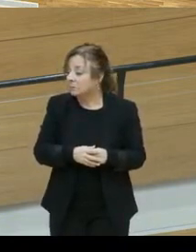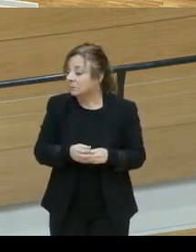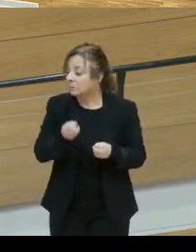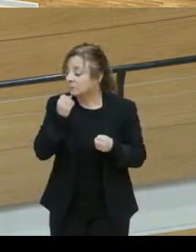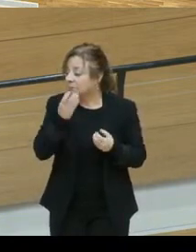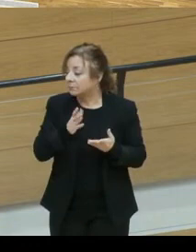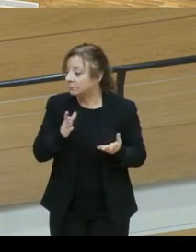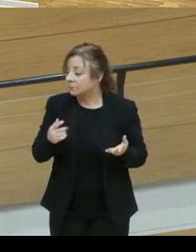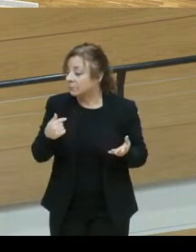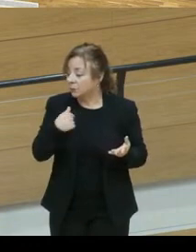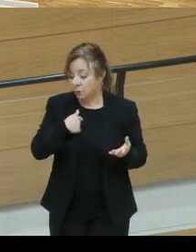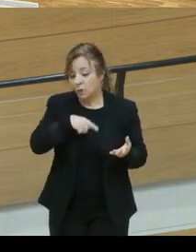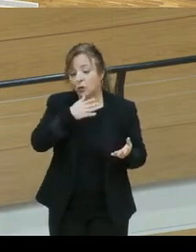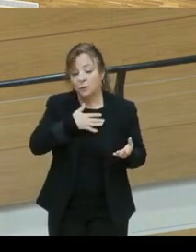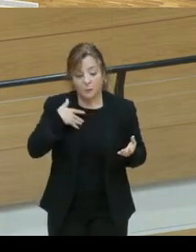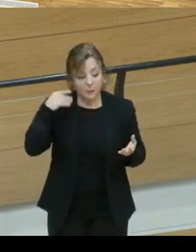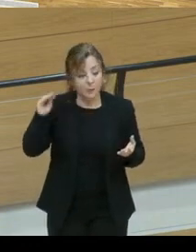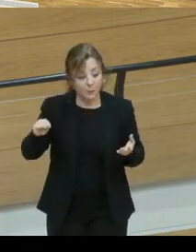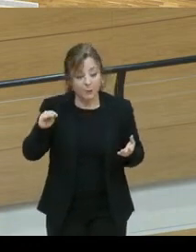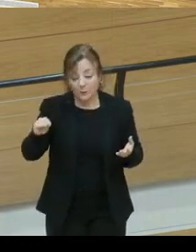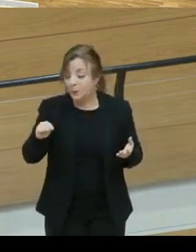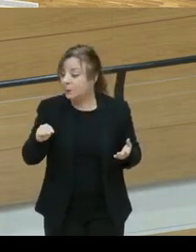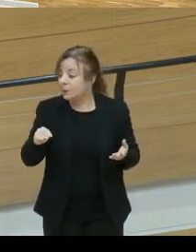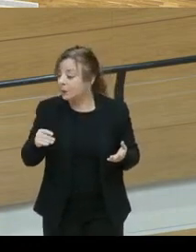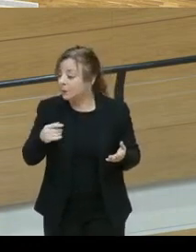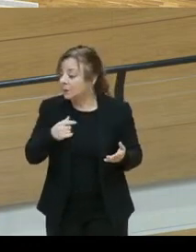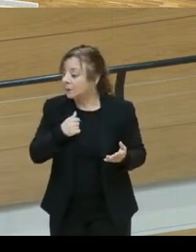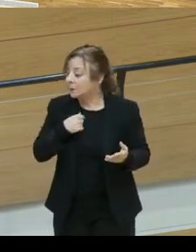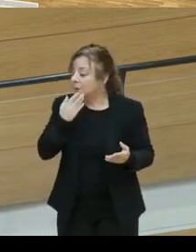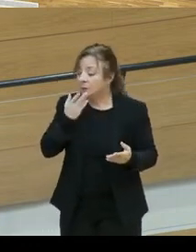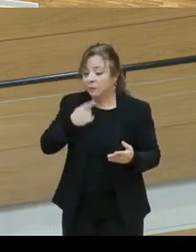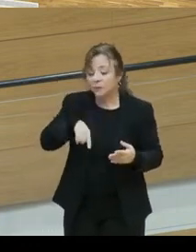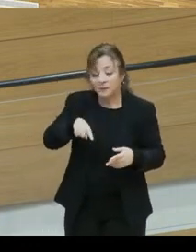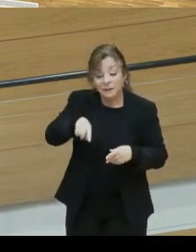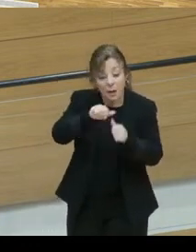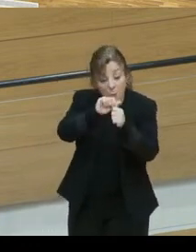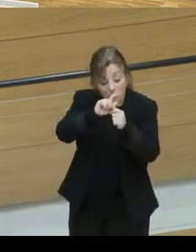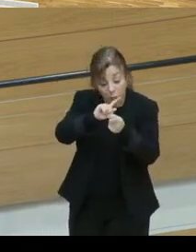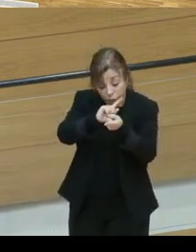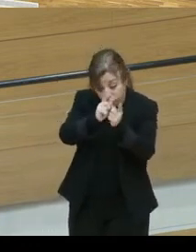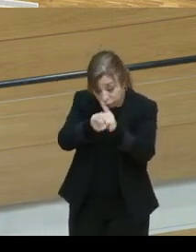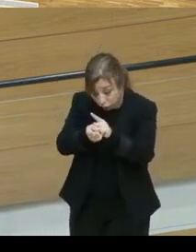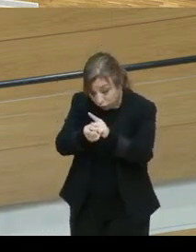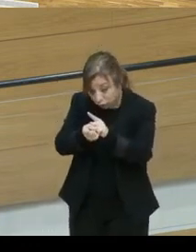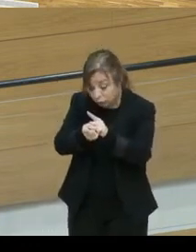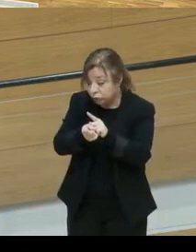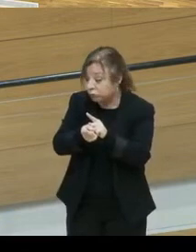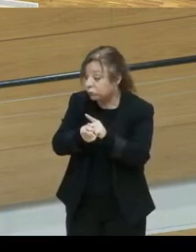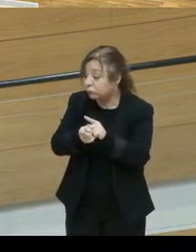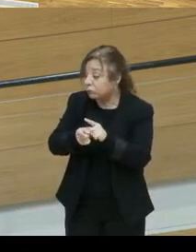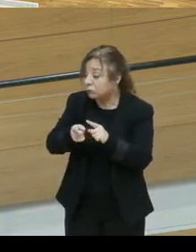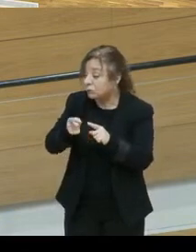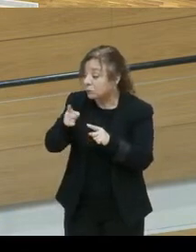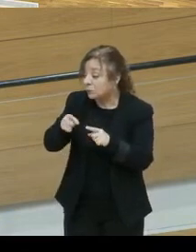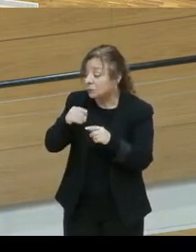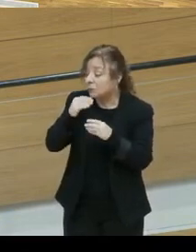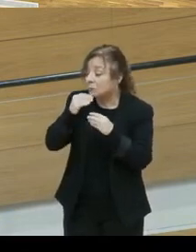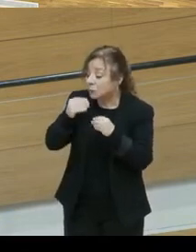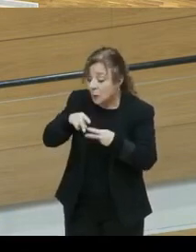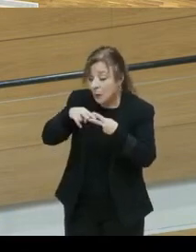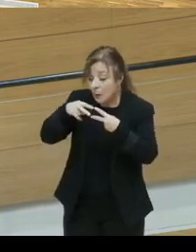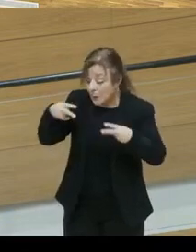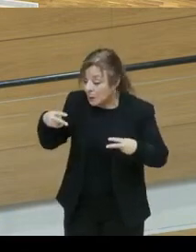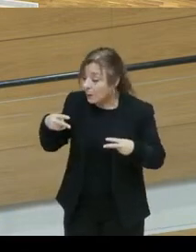Bueno, pues yo tengo una pregunta, y es que, bueno, esta modificación o esta sustitución en el genes y